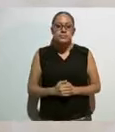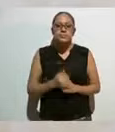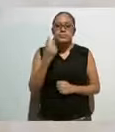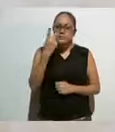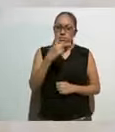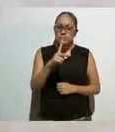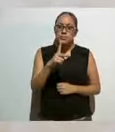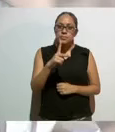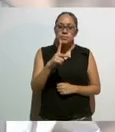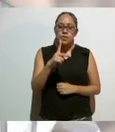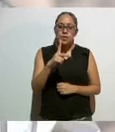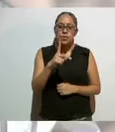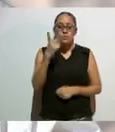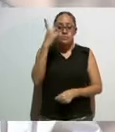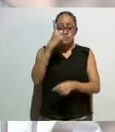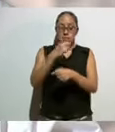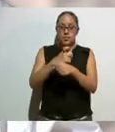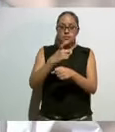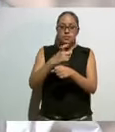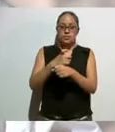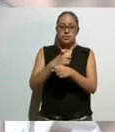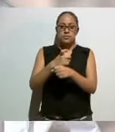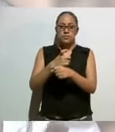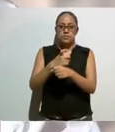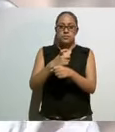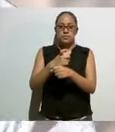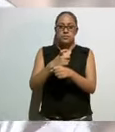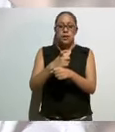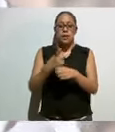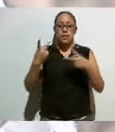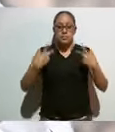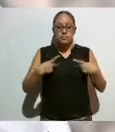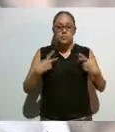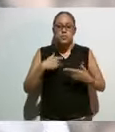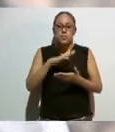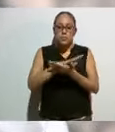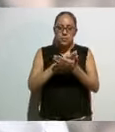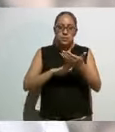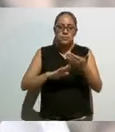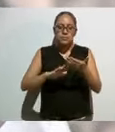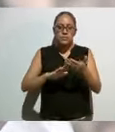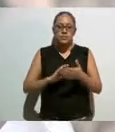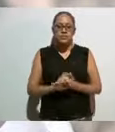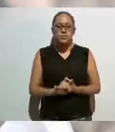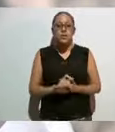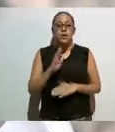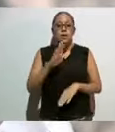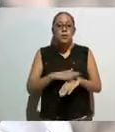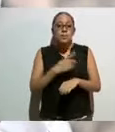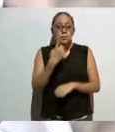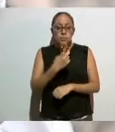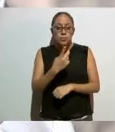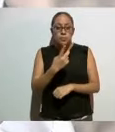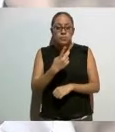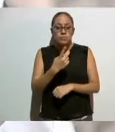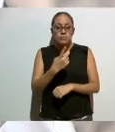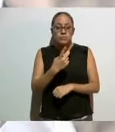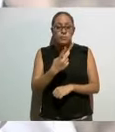le está dando preferencia a la gente humilde, porque por el bien de